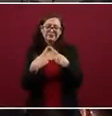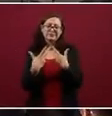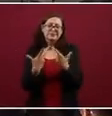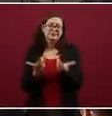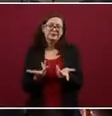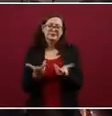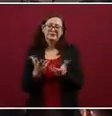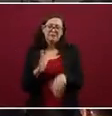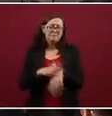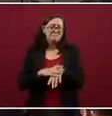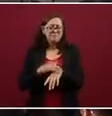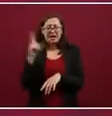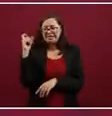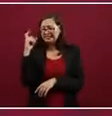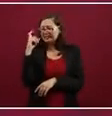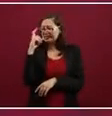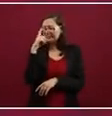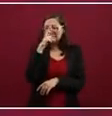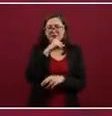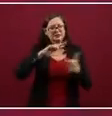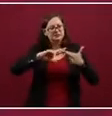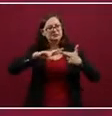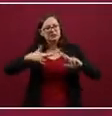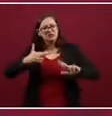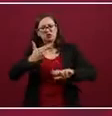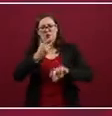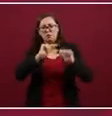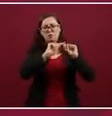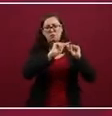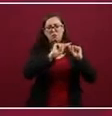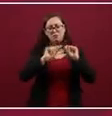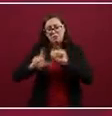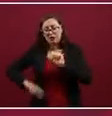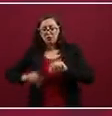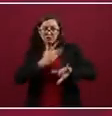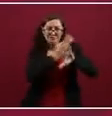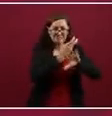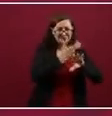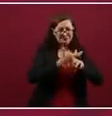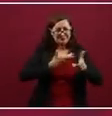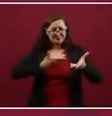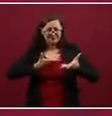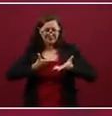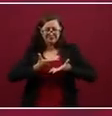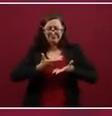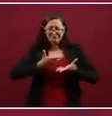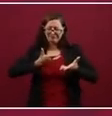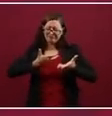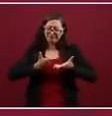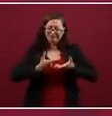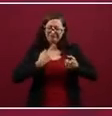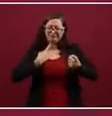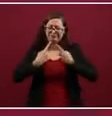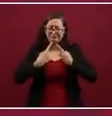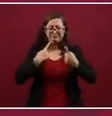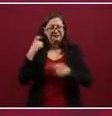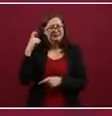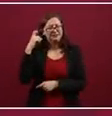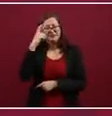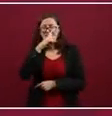o el momento más difícil en la relación entre México y Estados Unidos. Y la negociación fue muy difícil, muchas horas, muy